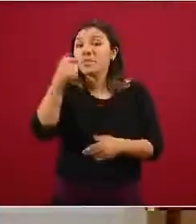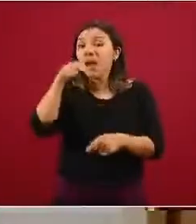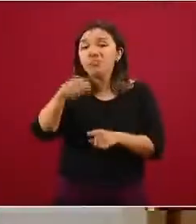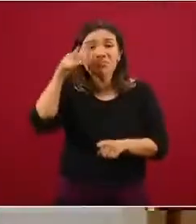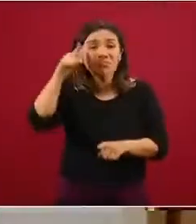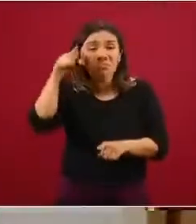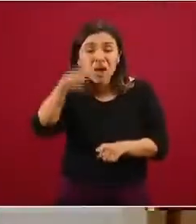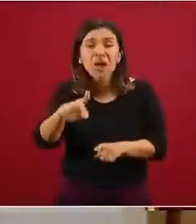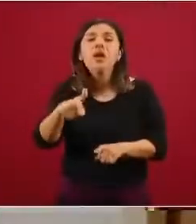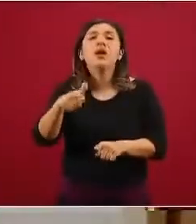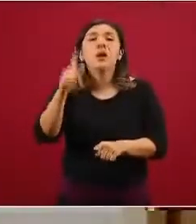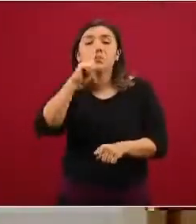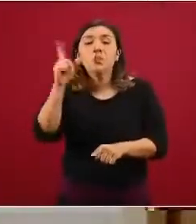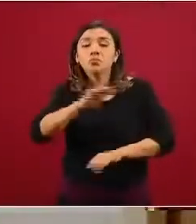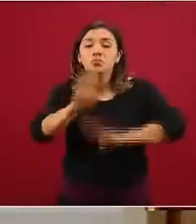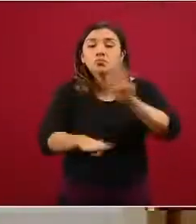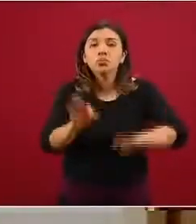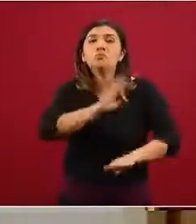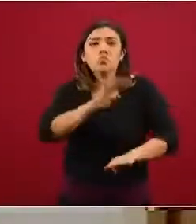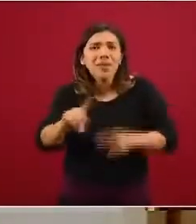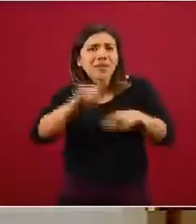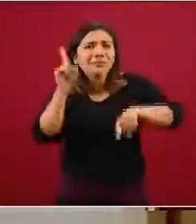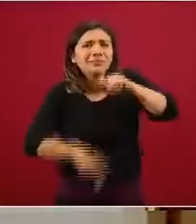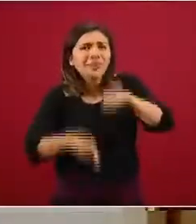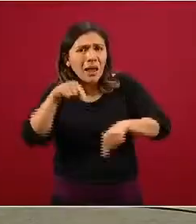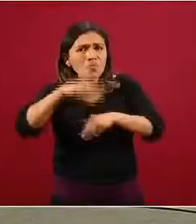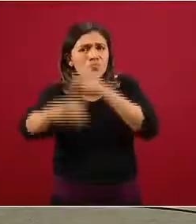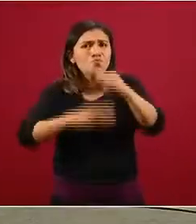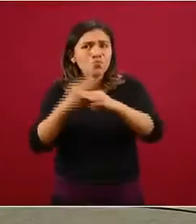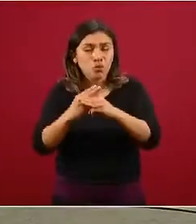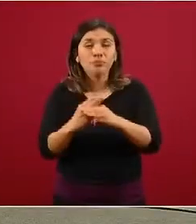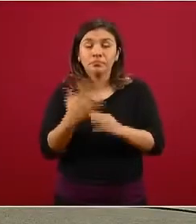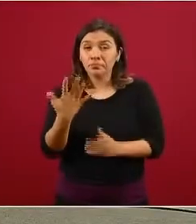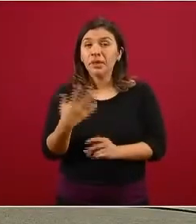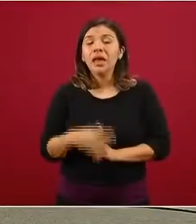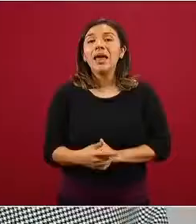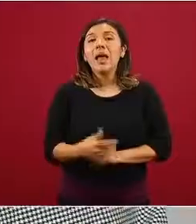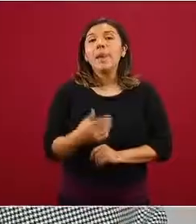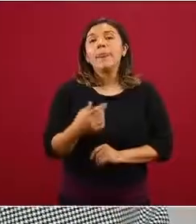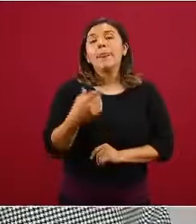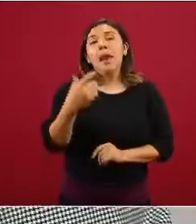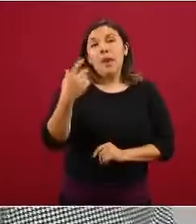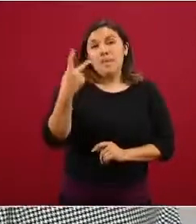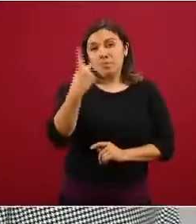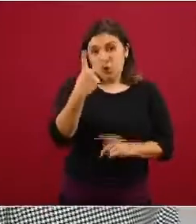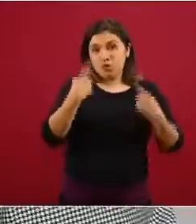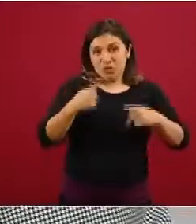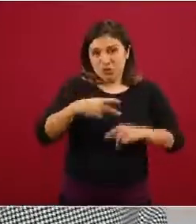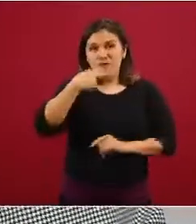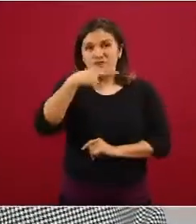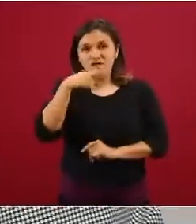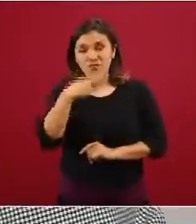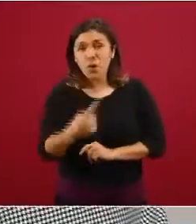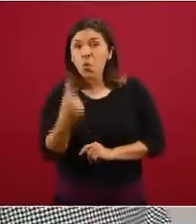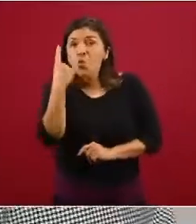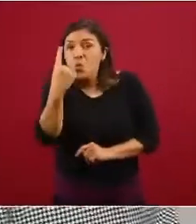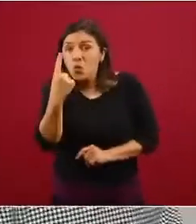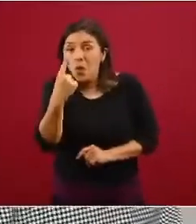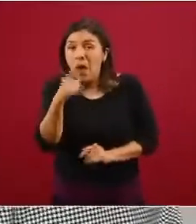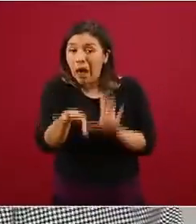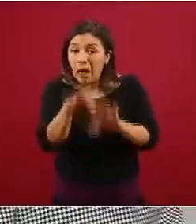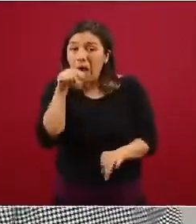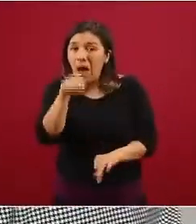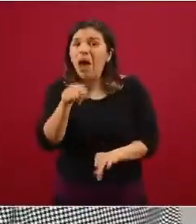muerte prevenible en el mundo. 50%, uno de cada dos fumadores, va a morir por causas